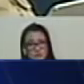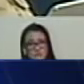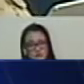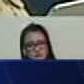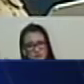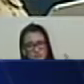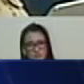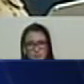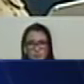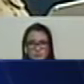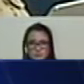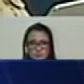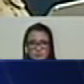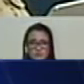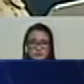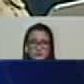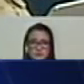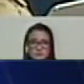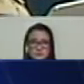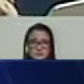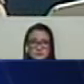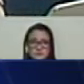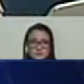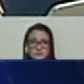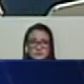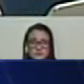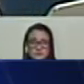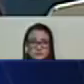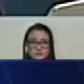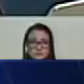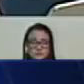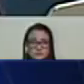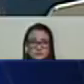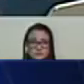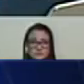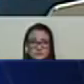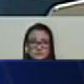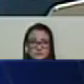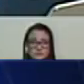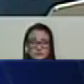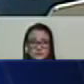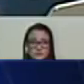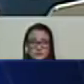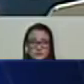Respetamos y lo menos que podemos pedir es respeto.